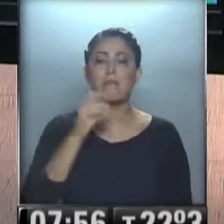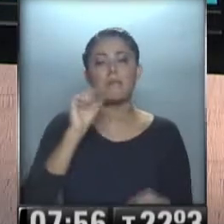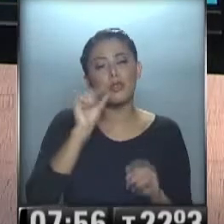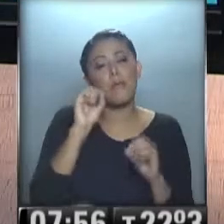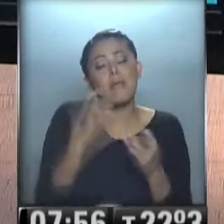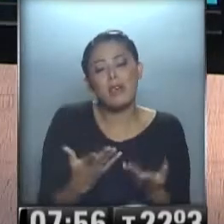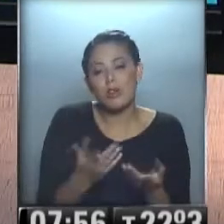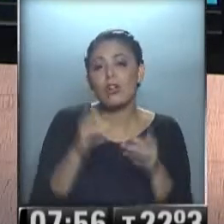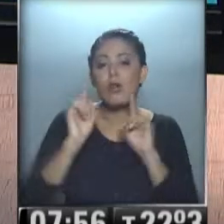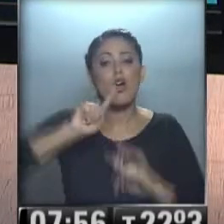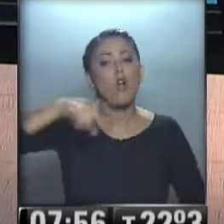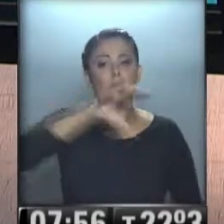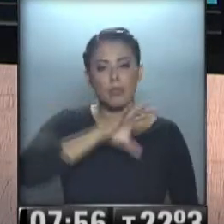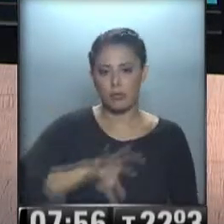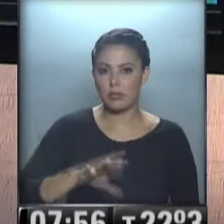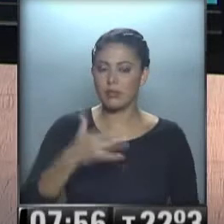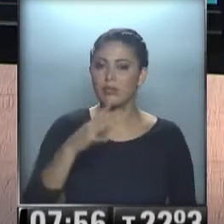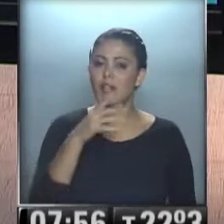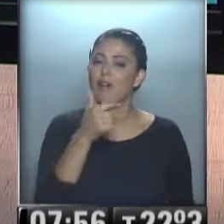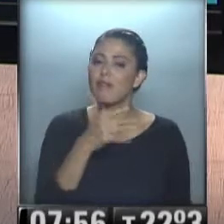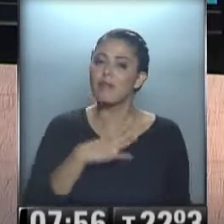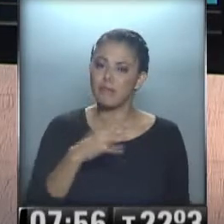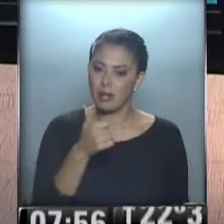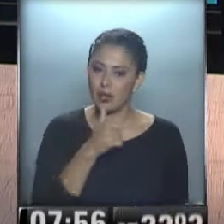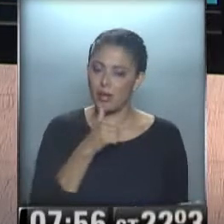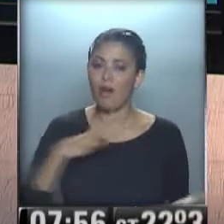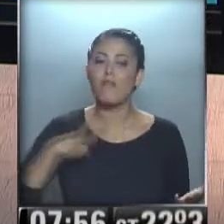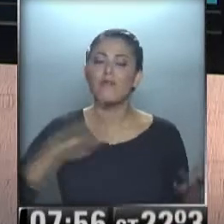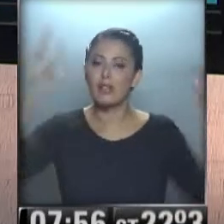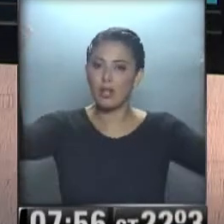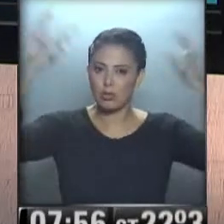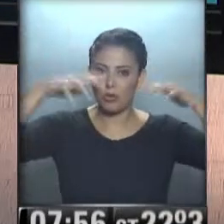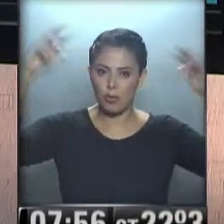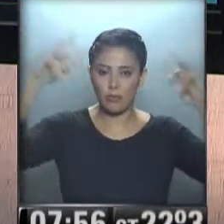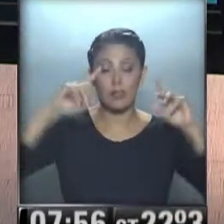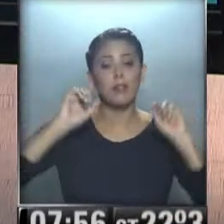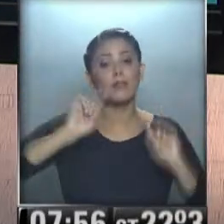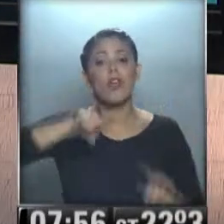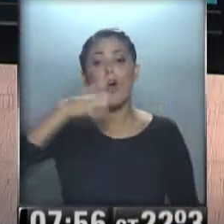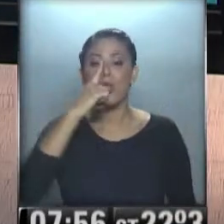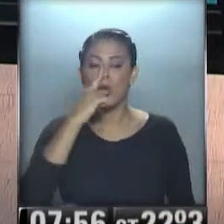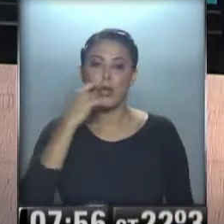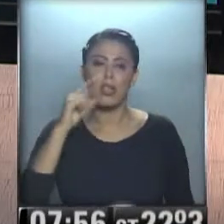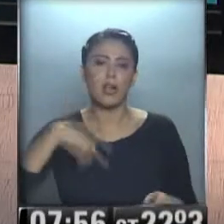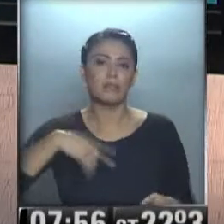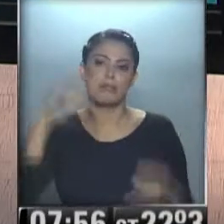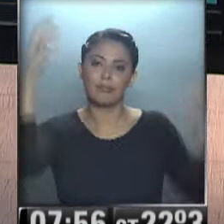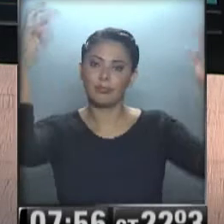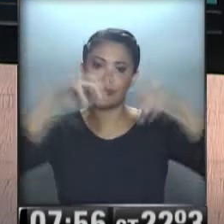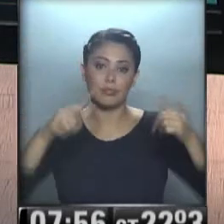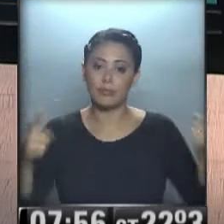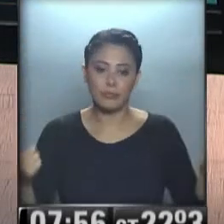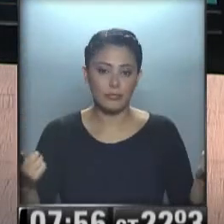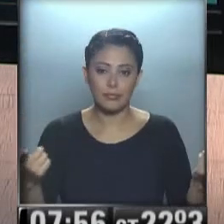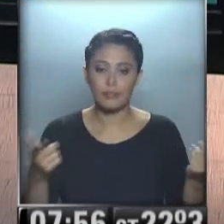pero todo el resto falta lluvia, no está viniendo y los próximos días tampoco tenemos,